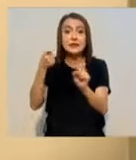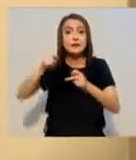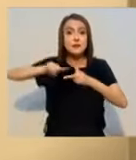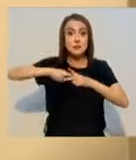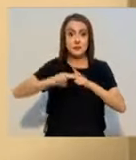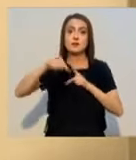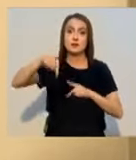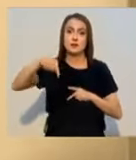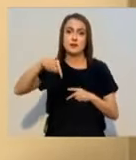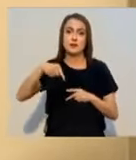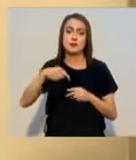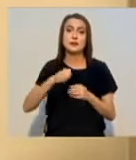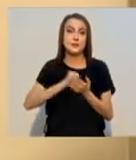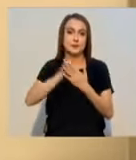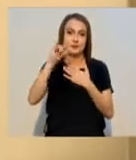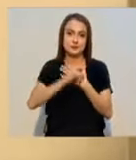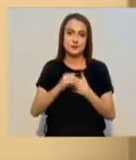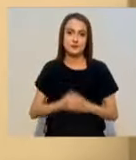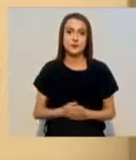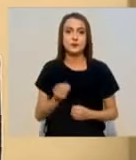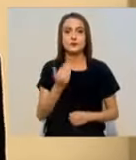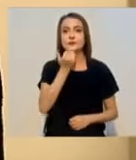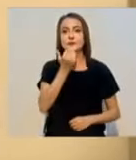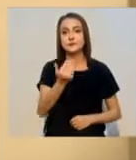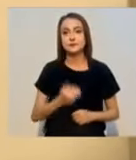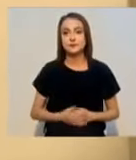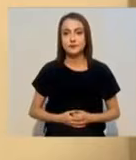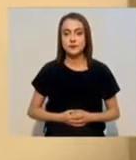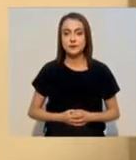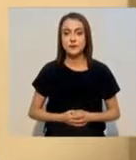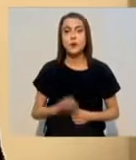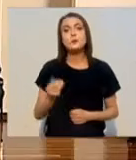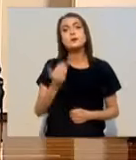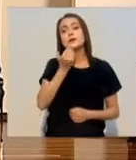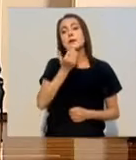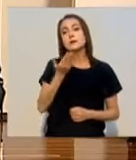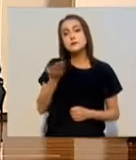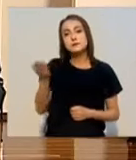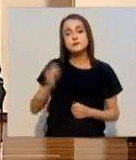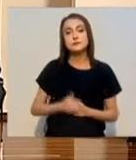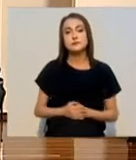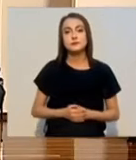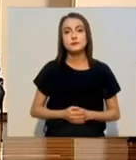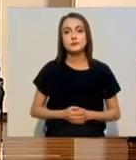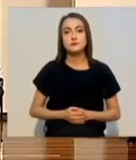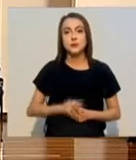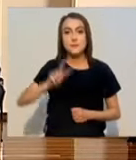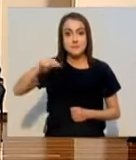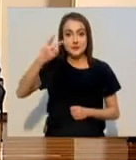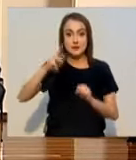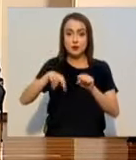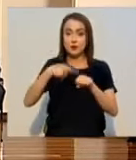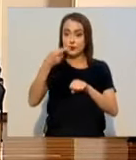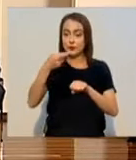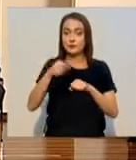el inicio de este gran proyecto. Muchas gracias. Muchísimas gracias al